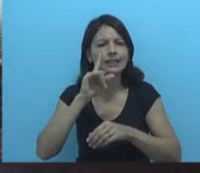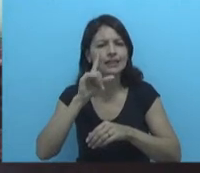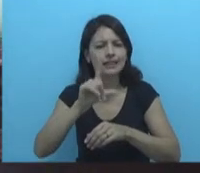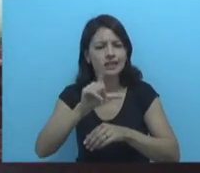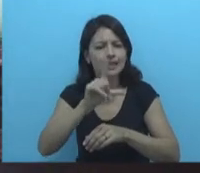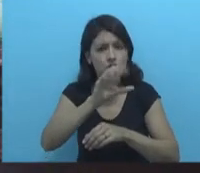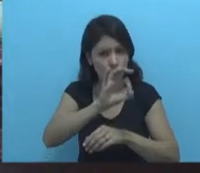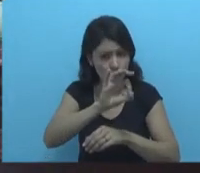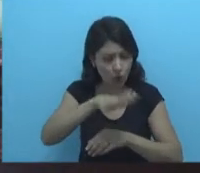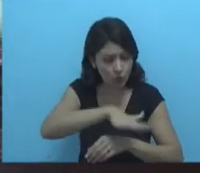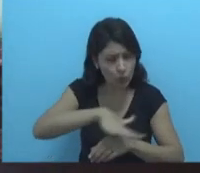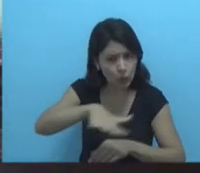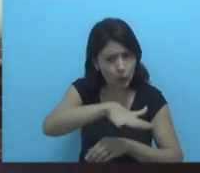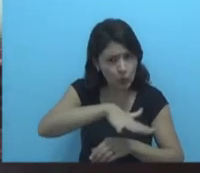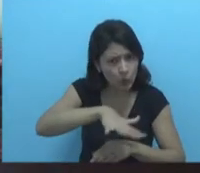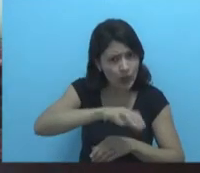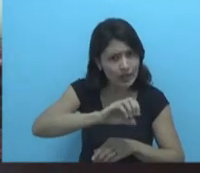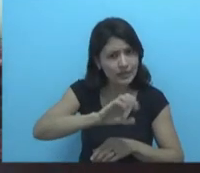Proyecto de comunicación